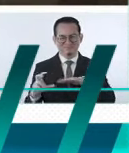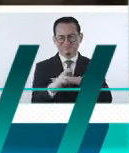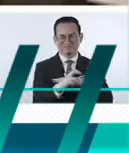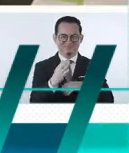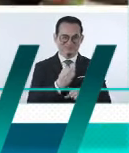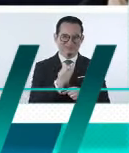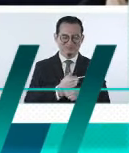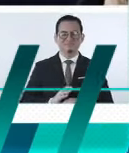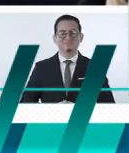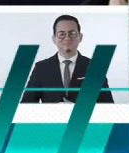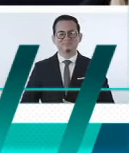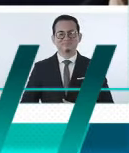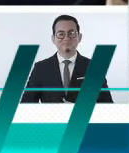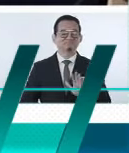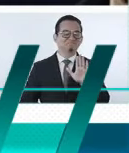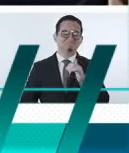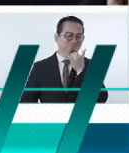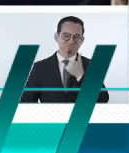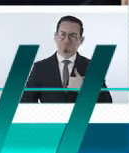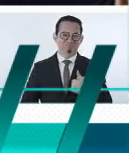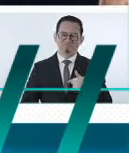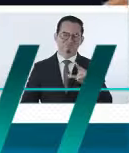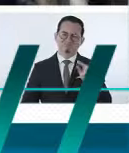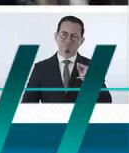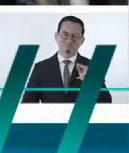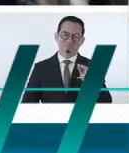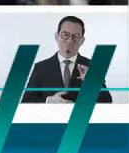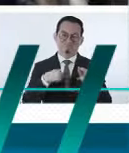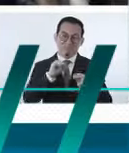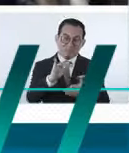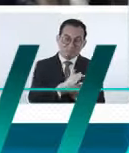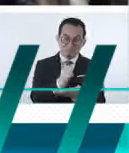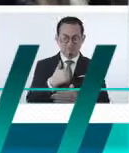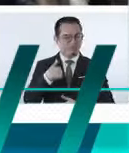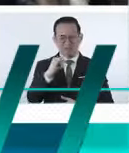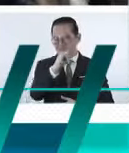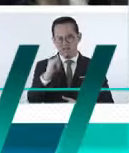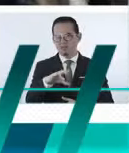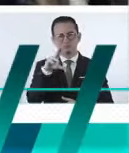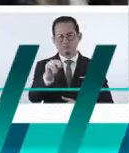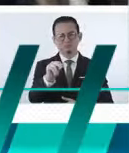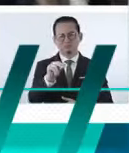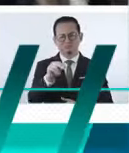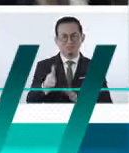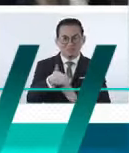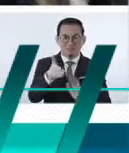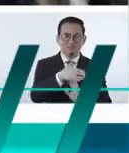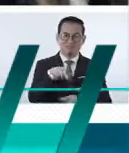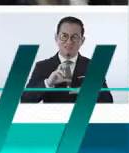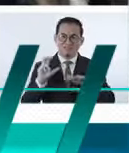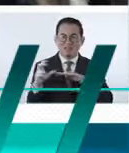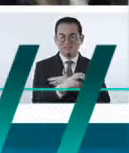mentira en lo que dice Xóchitl Gálvez, porque dice que ella nunca habría hecho el mal llamado Tren